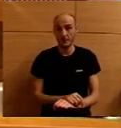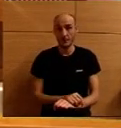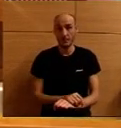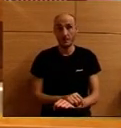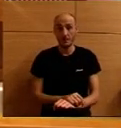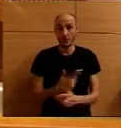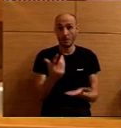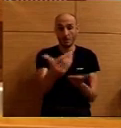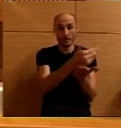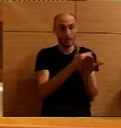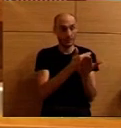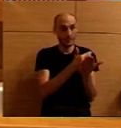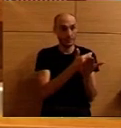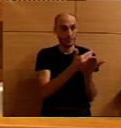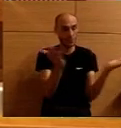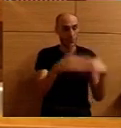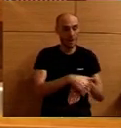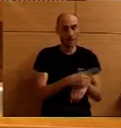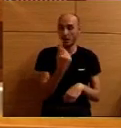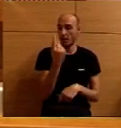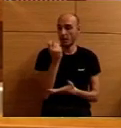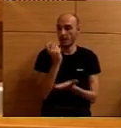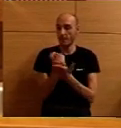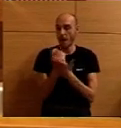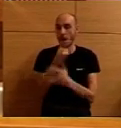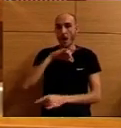de las naves industriales, pagar la luz